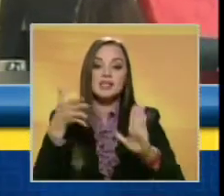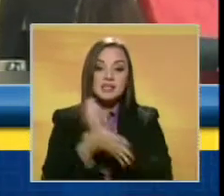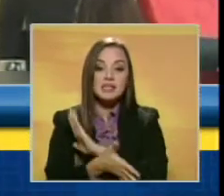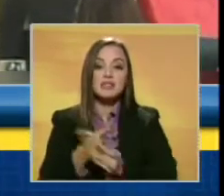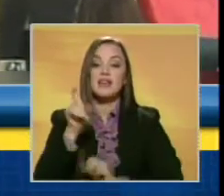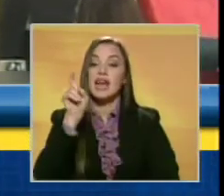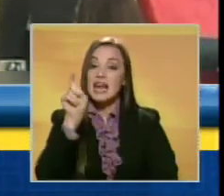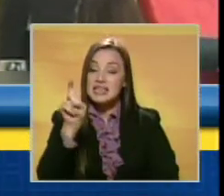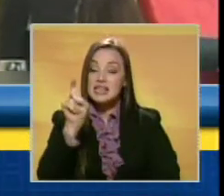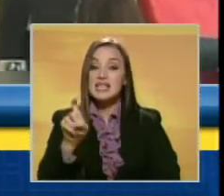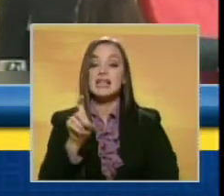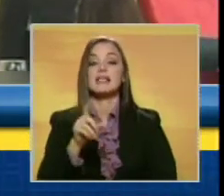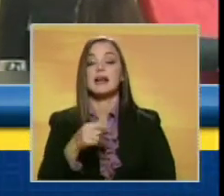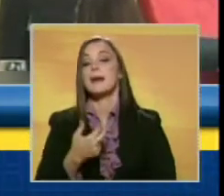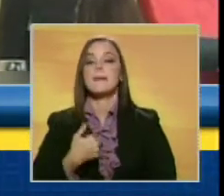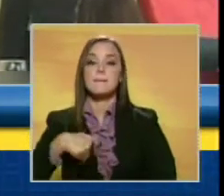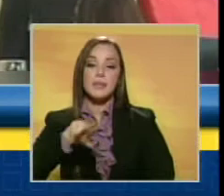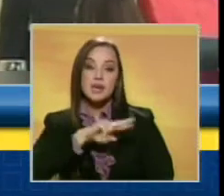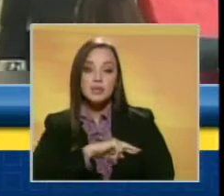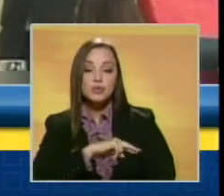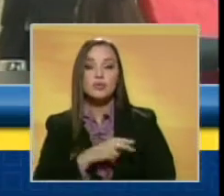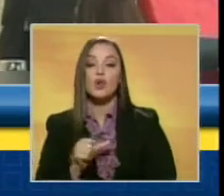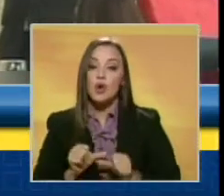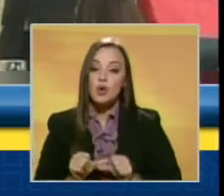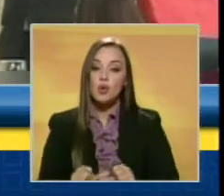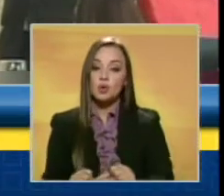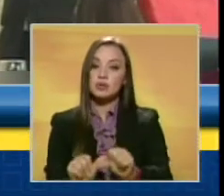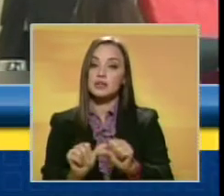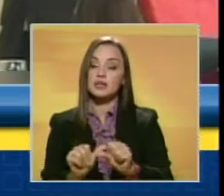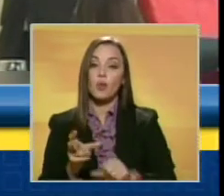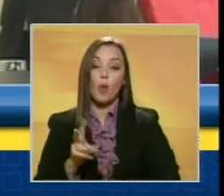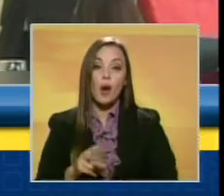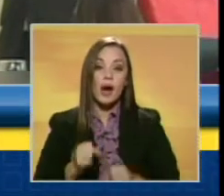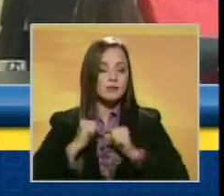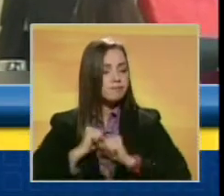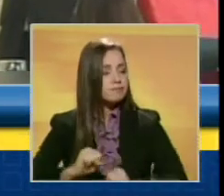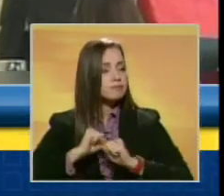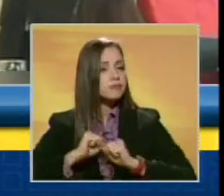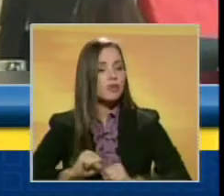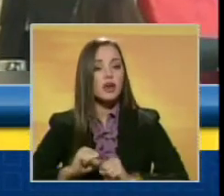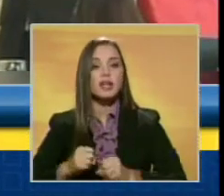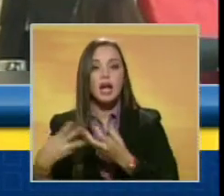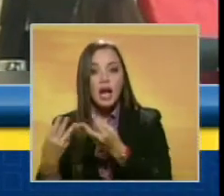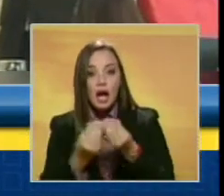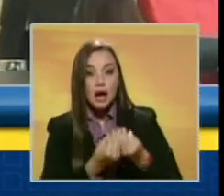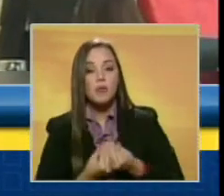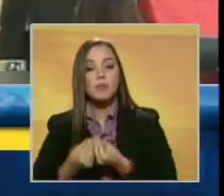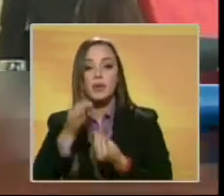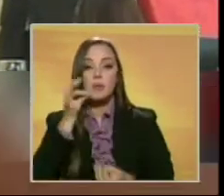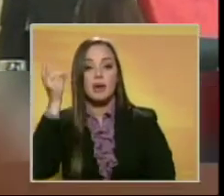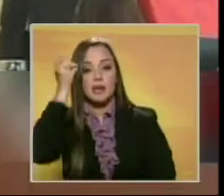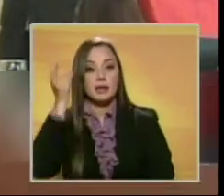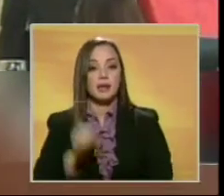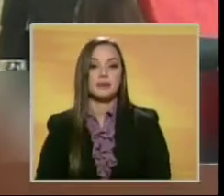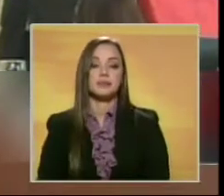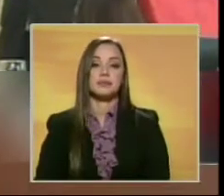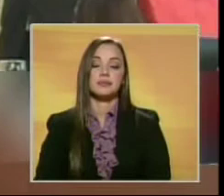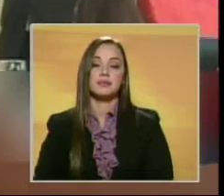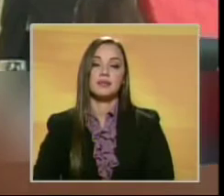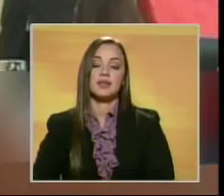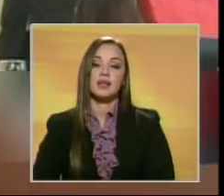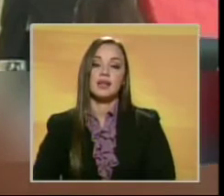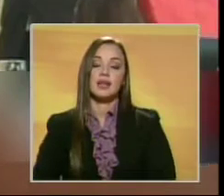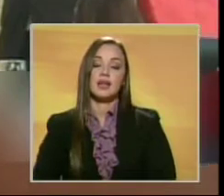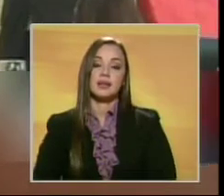y un motivo también para nosotros, para mantenernos de pie acompañando su causa. La ternura de